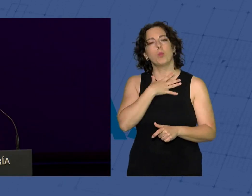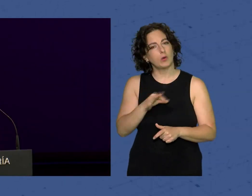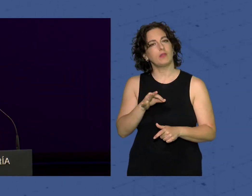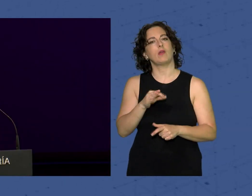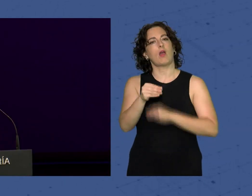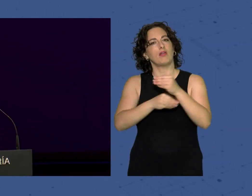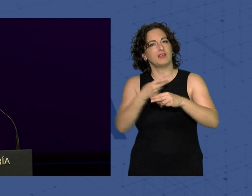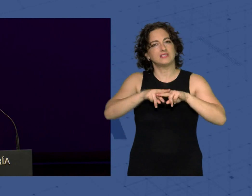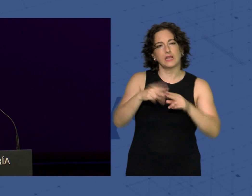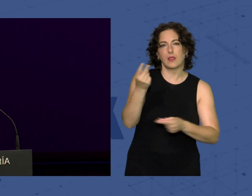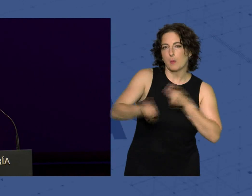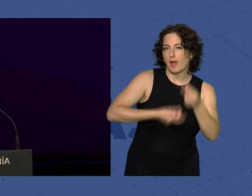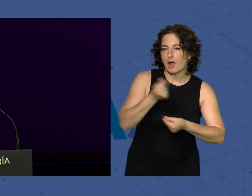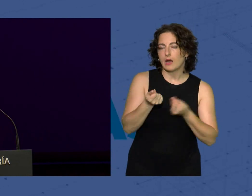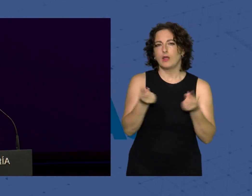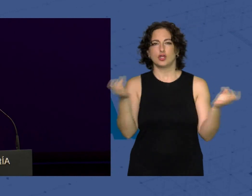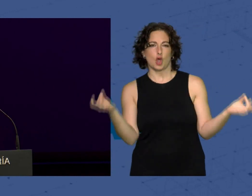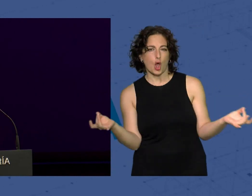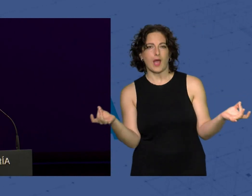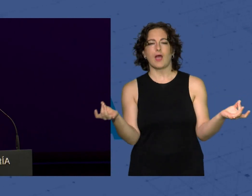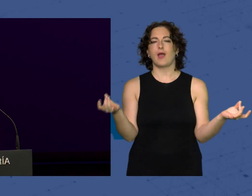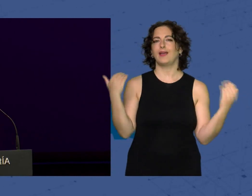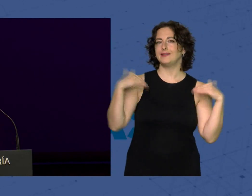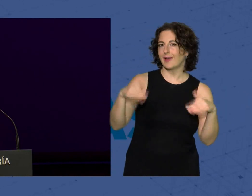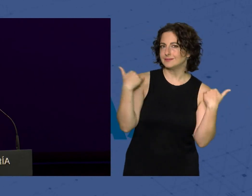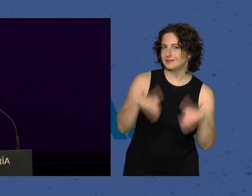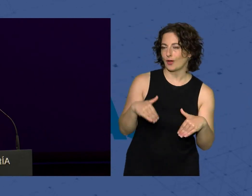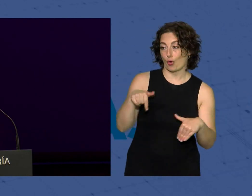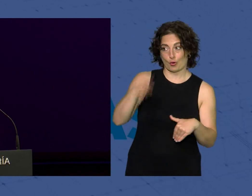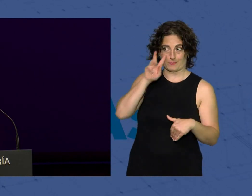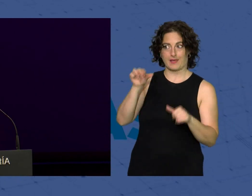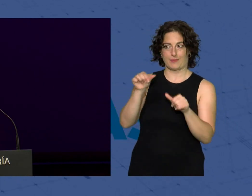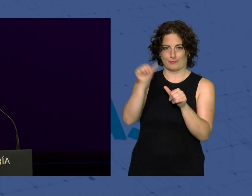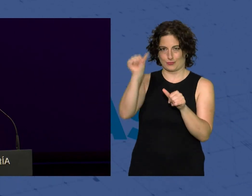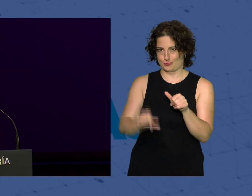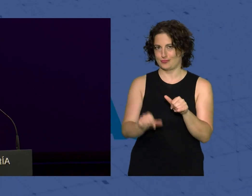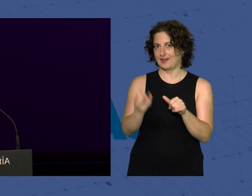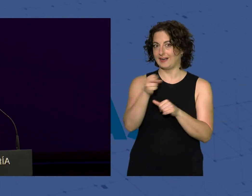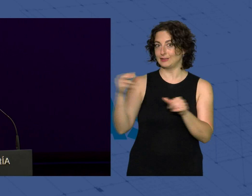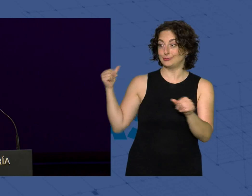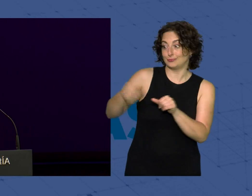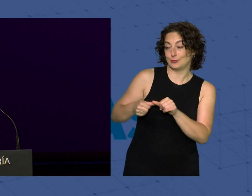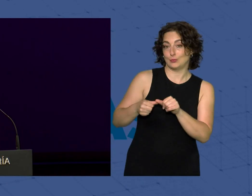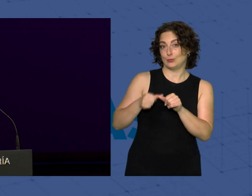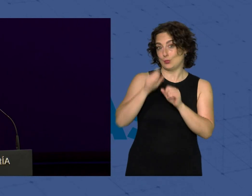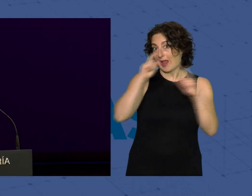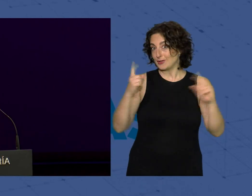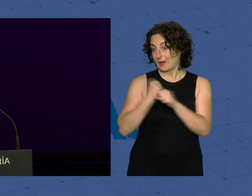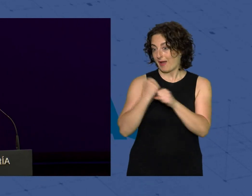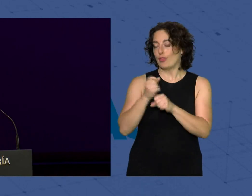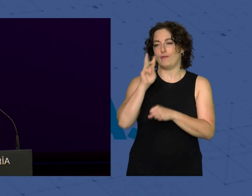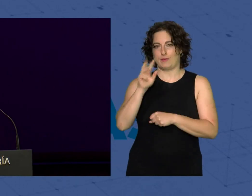haciendo talleres de baile, de yoga, de gimnasia, que hoy vamos a ver aquí muchos de los resultados que han estado trabajando todo este año,